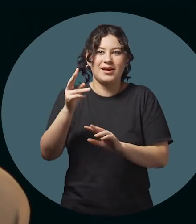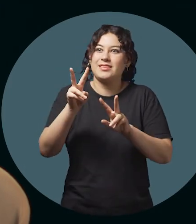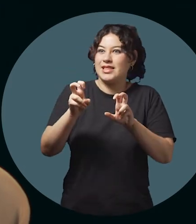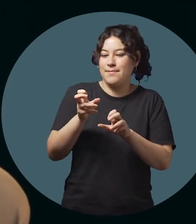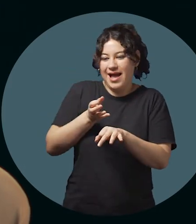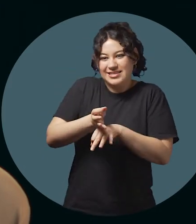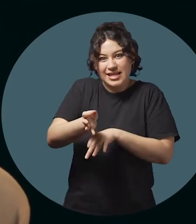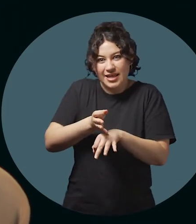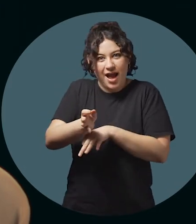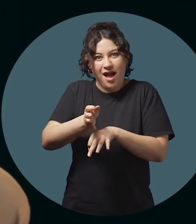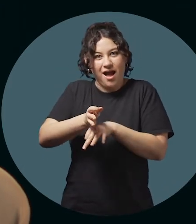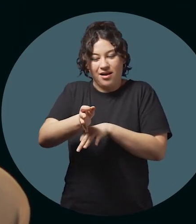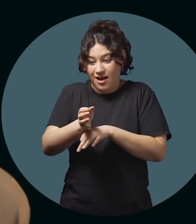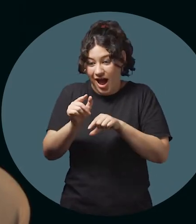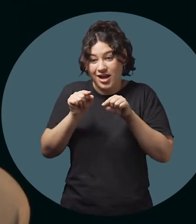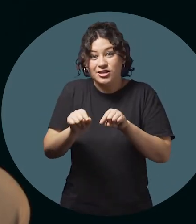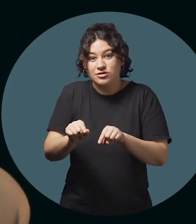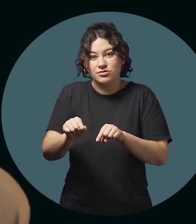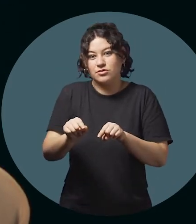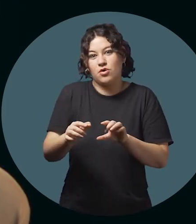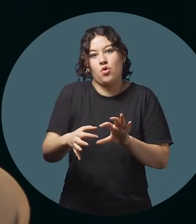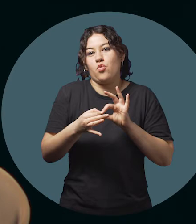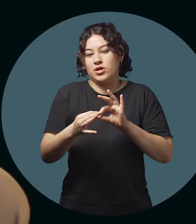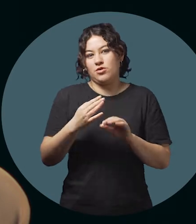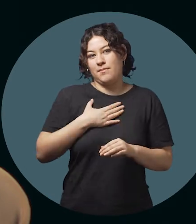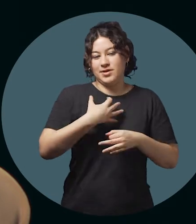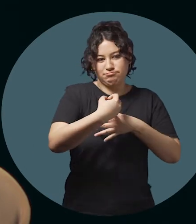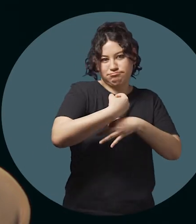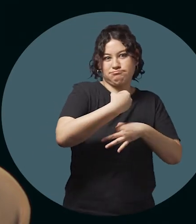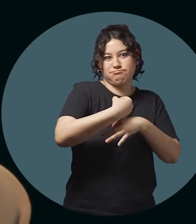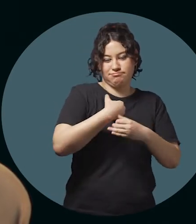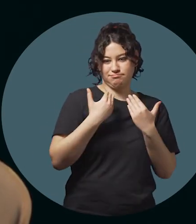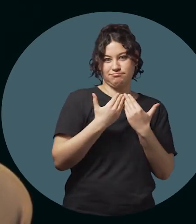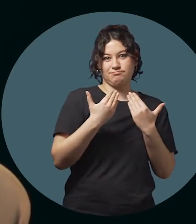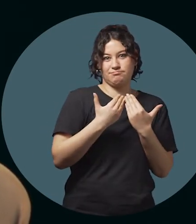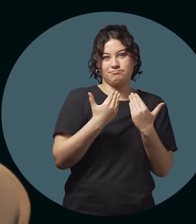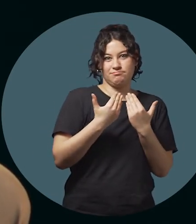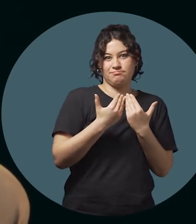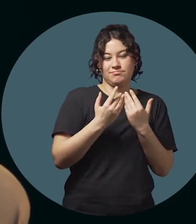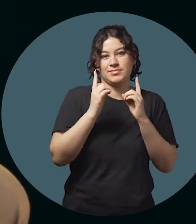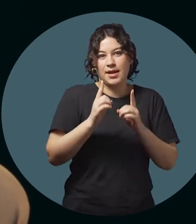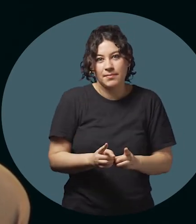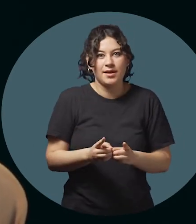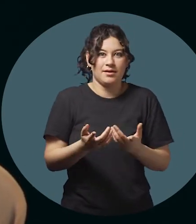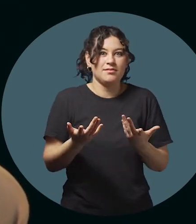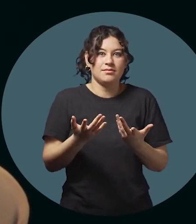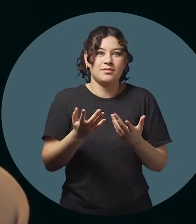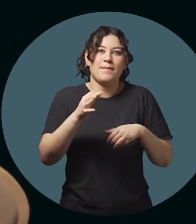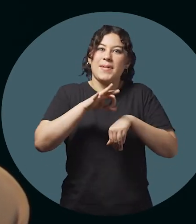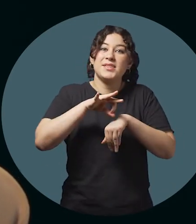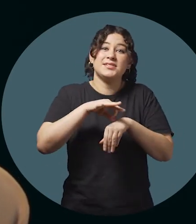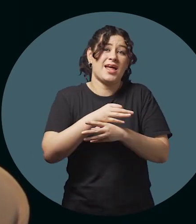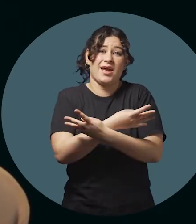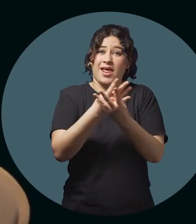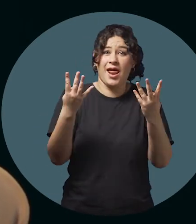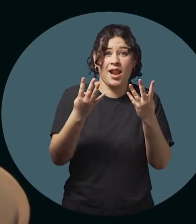es inherente a mi formación, y me parece que es inherente un poco en la